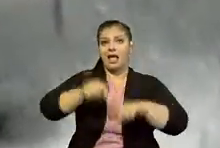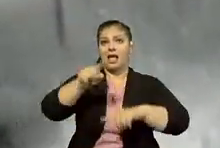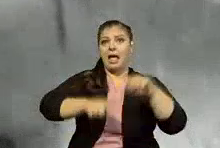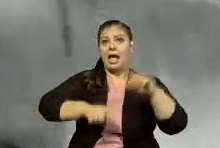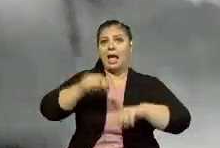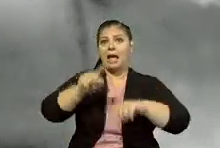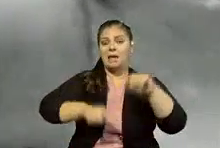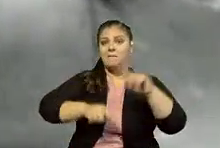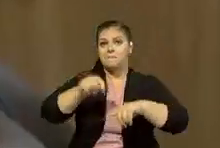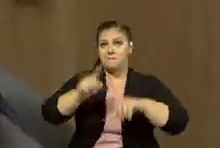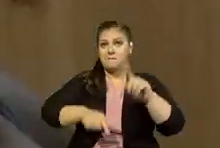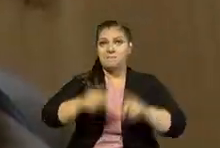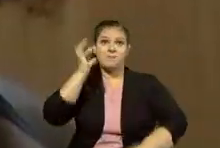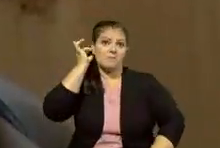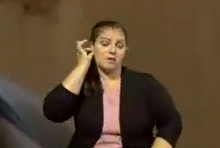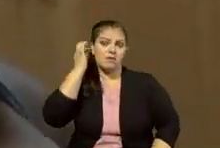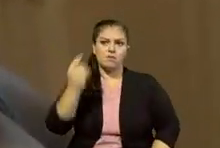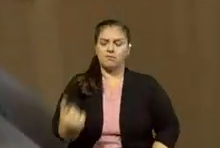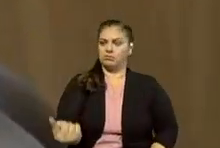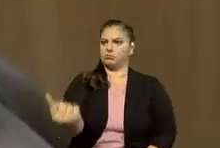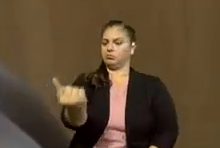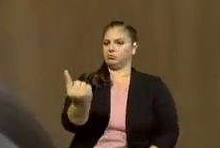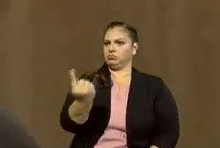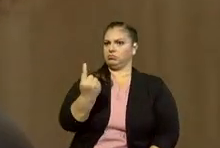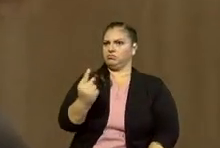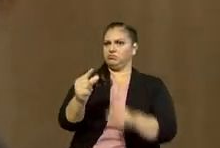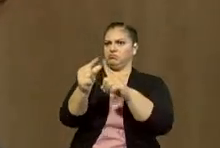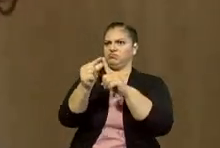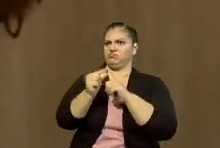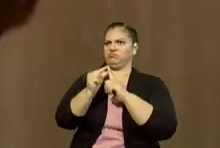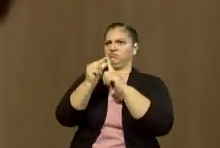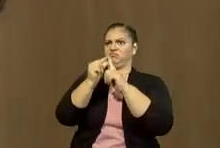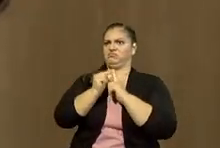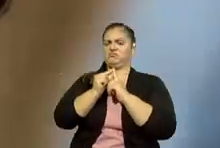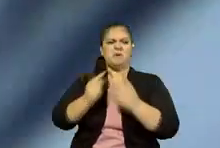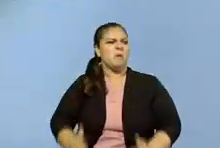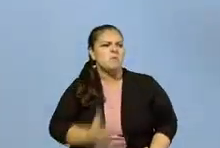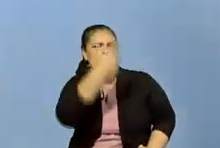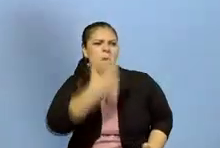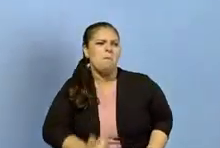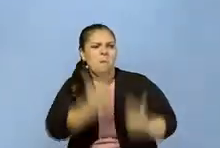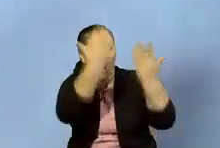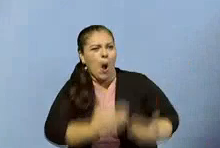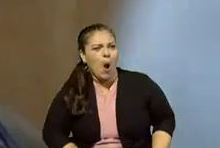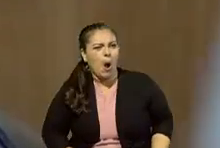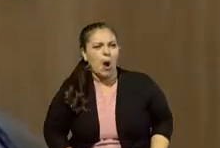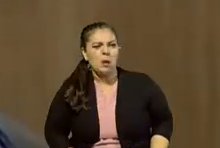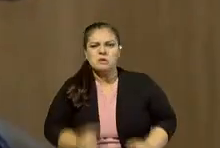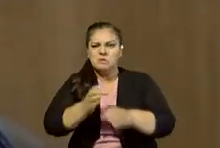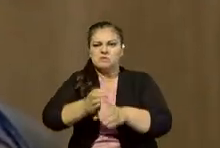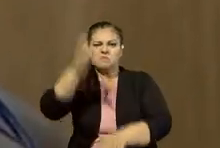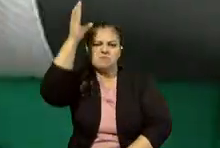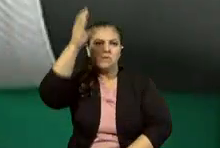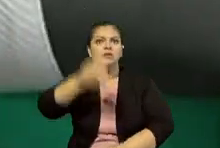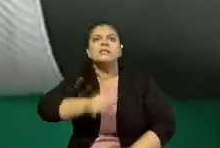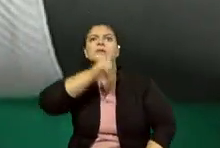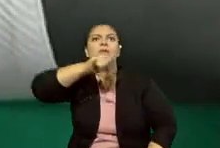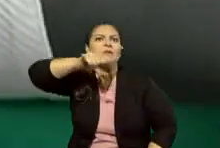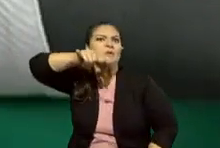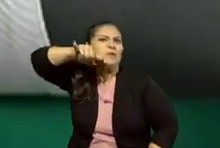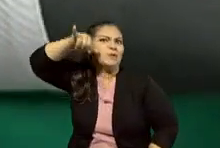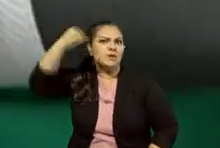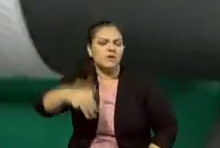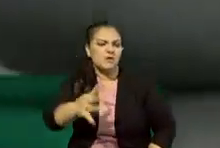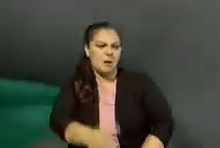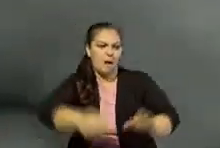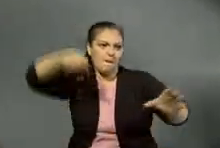en su contra. Sin darle más tiempo a reaccionar, le reventó una botella de cerveza sobre su cabeza. Con el pico